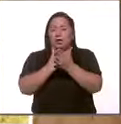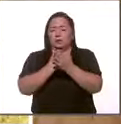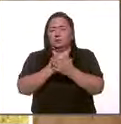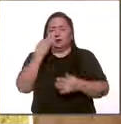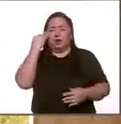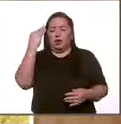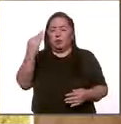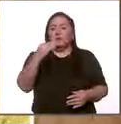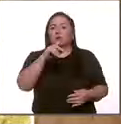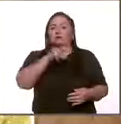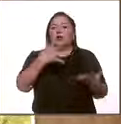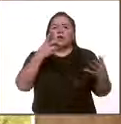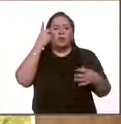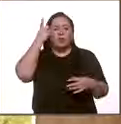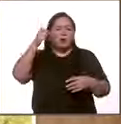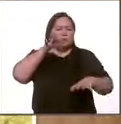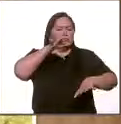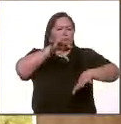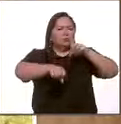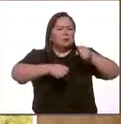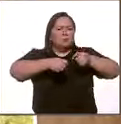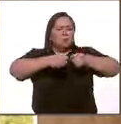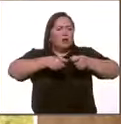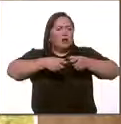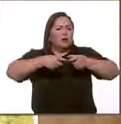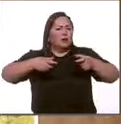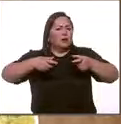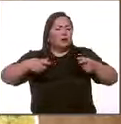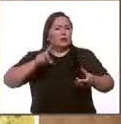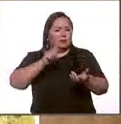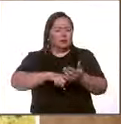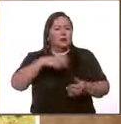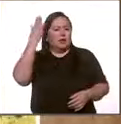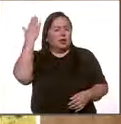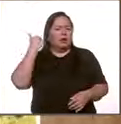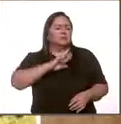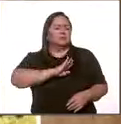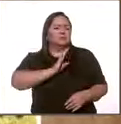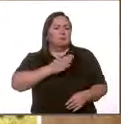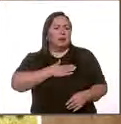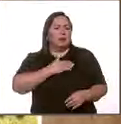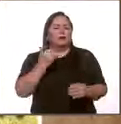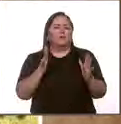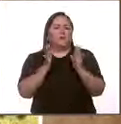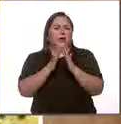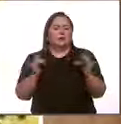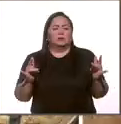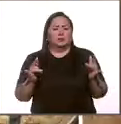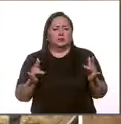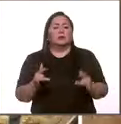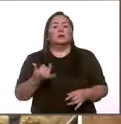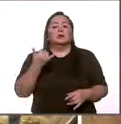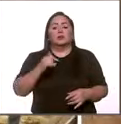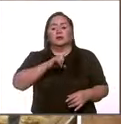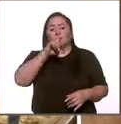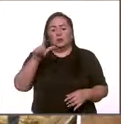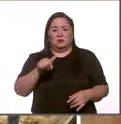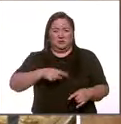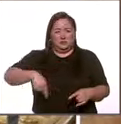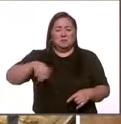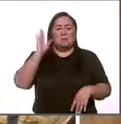se han hecho dueños de colonias extensas que estaban bajo el cetro español y francés y de comarcas